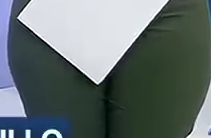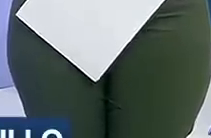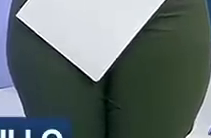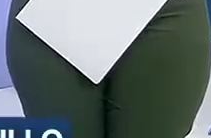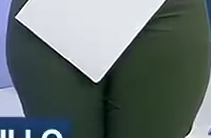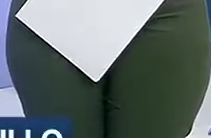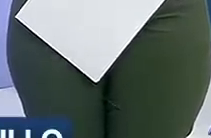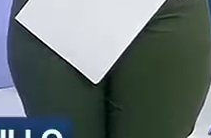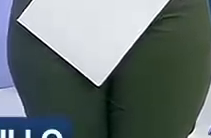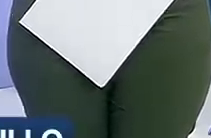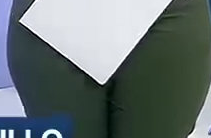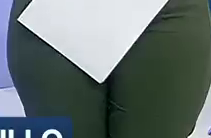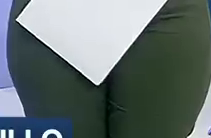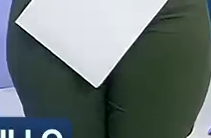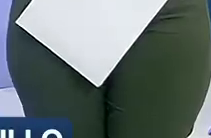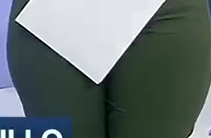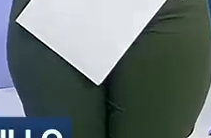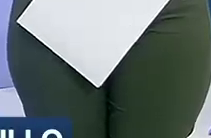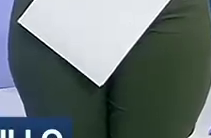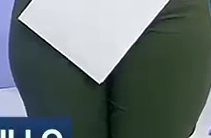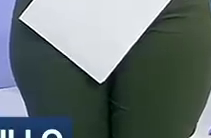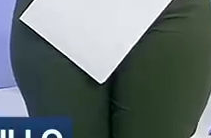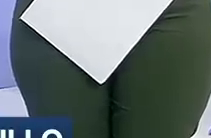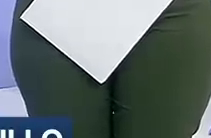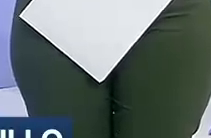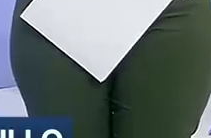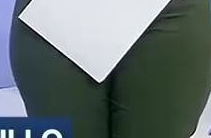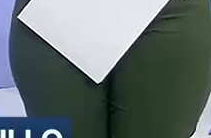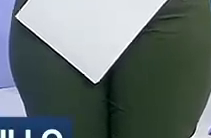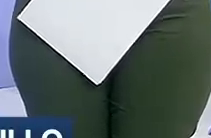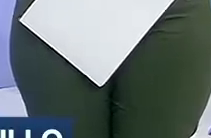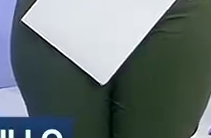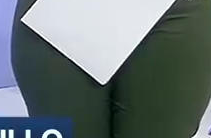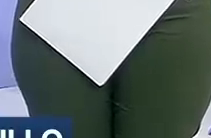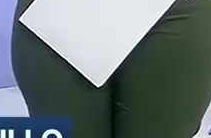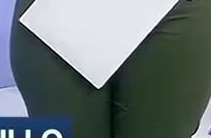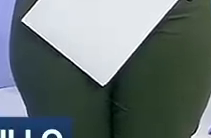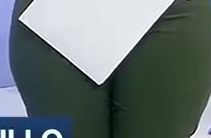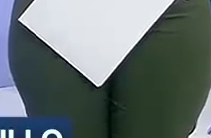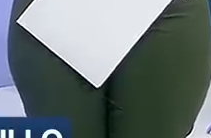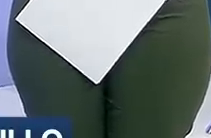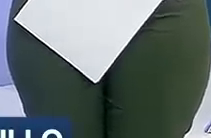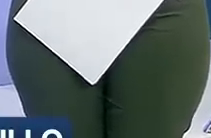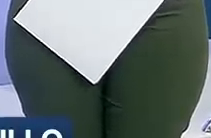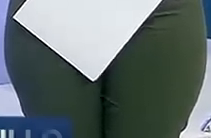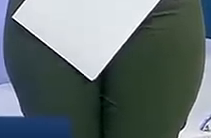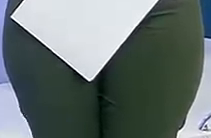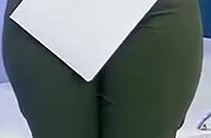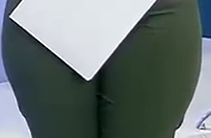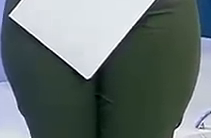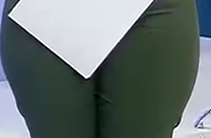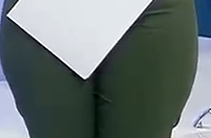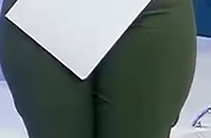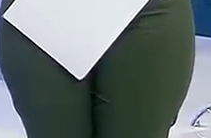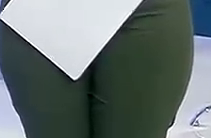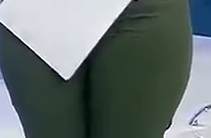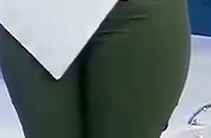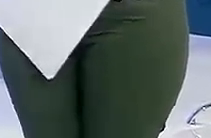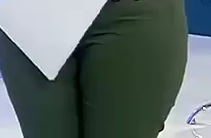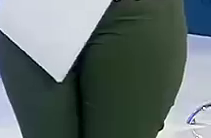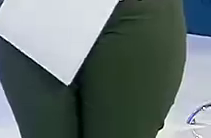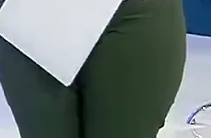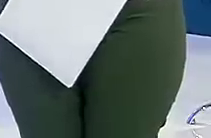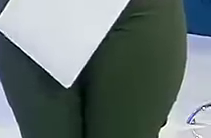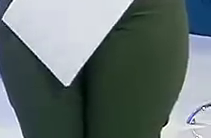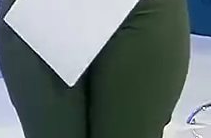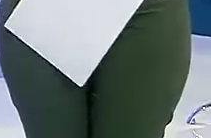es viernes, así es, y las fiestas de octubre también se elevan, indudablemente, este día viernes 5 de octubre,